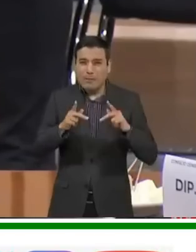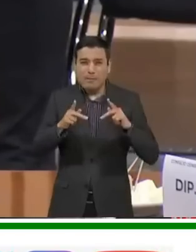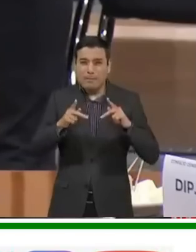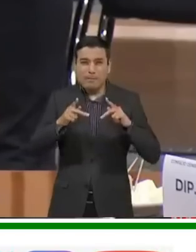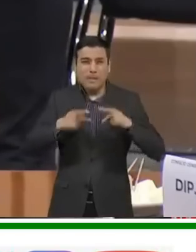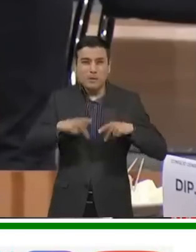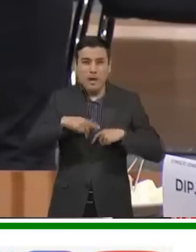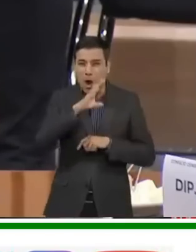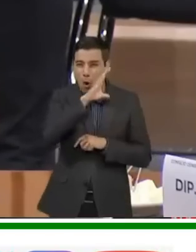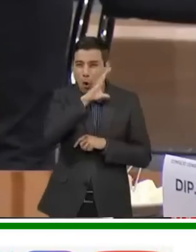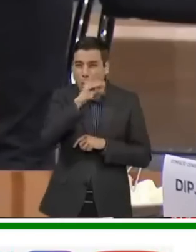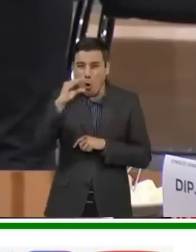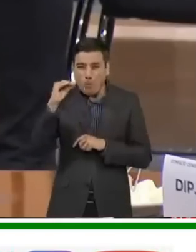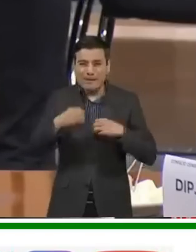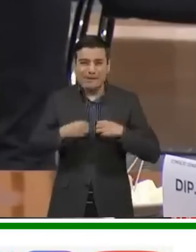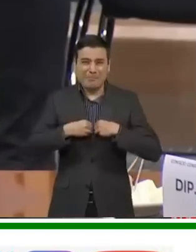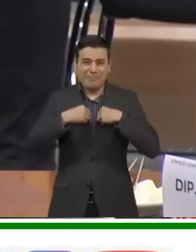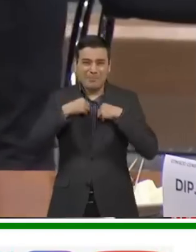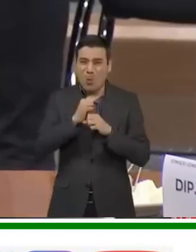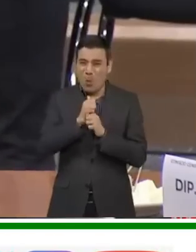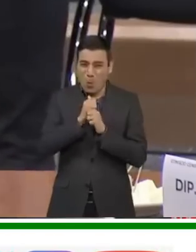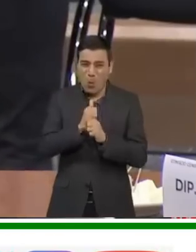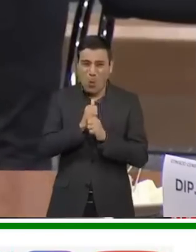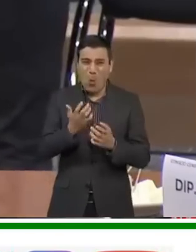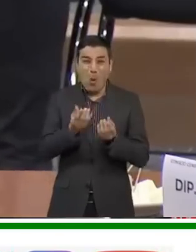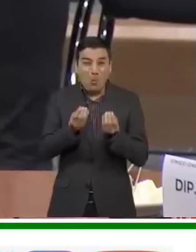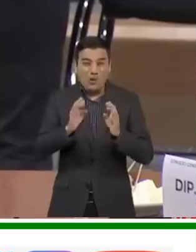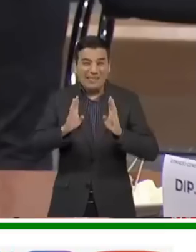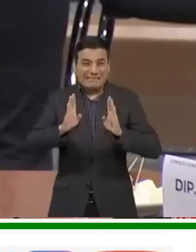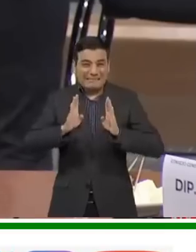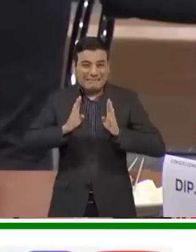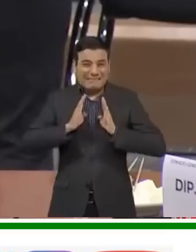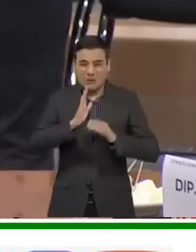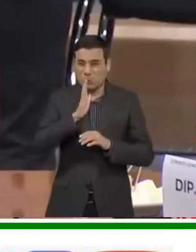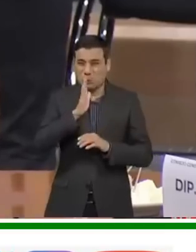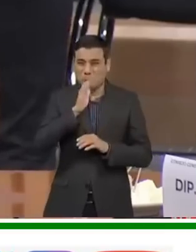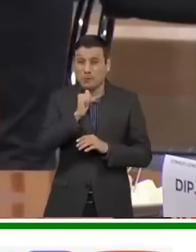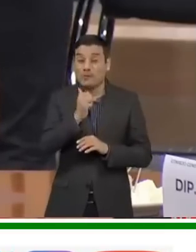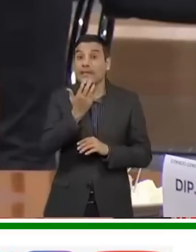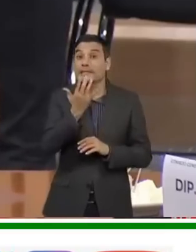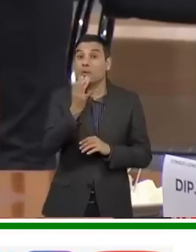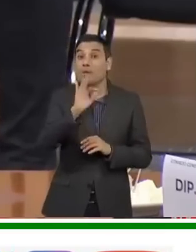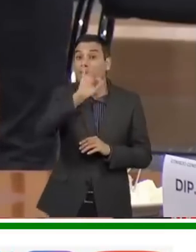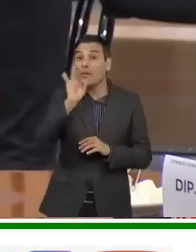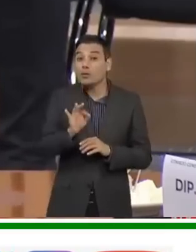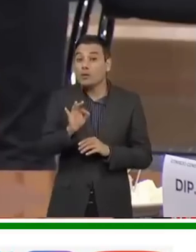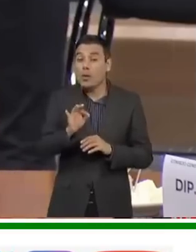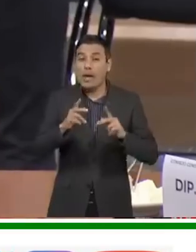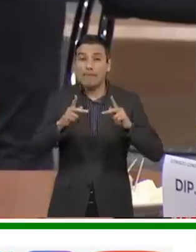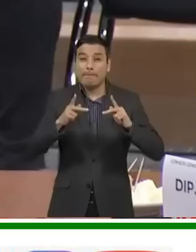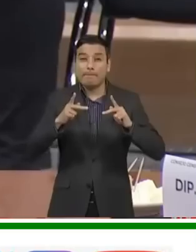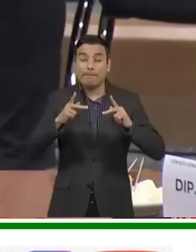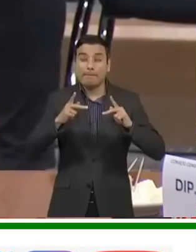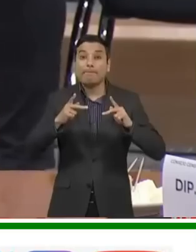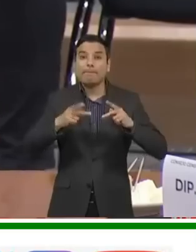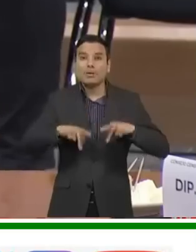los cubanos en Cuba. Duele ver cómo se ha militarizado Cuba y cómo la mitad de la población son gente que indaga